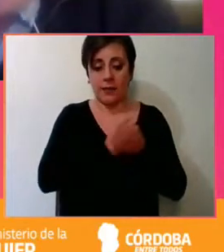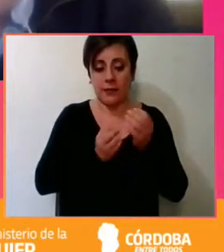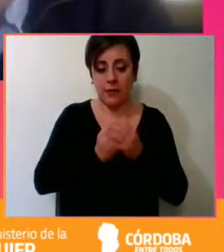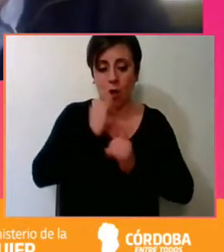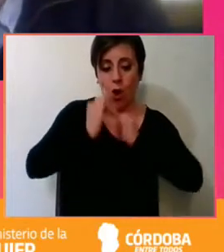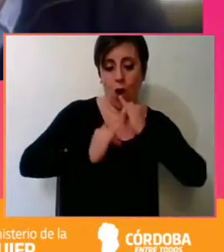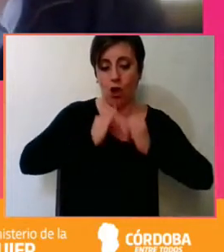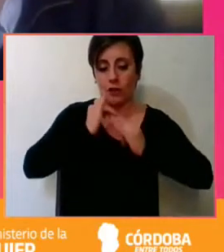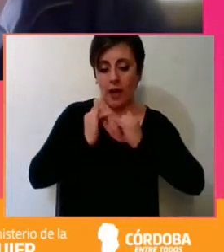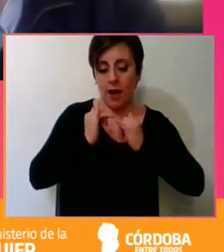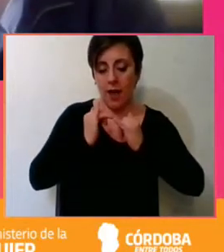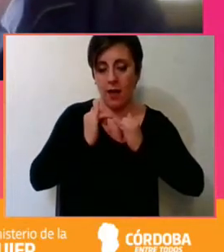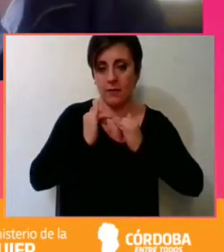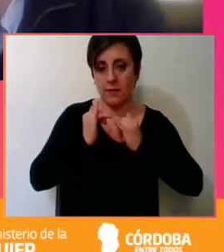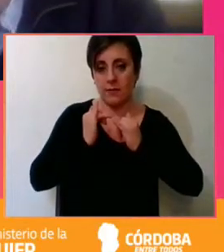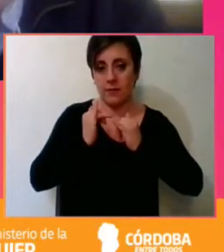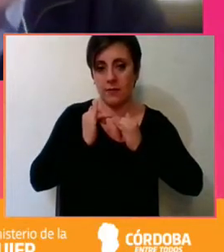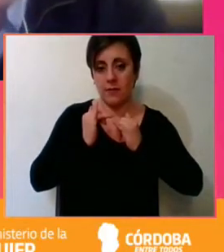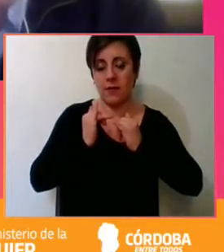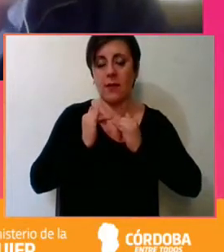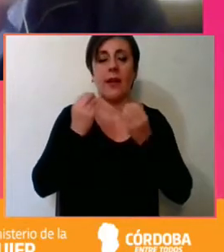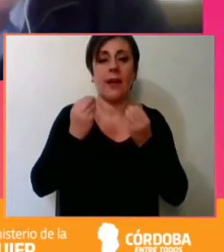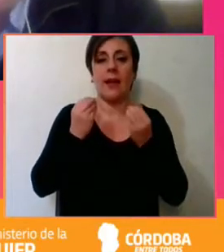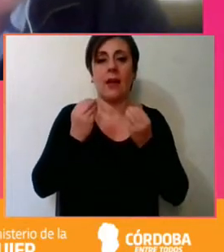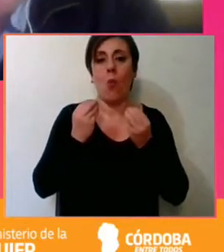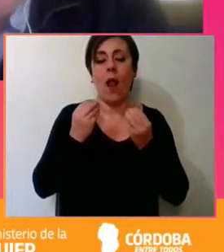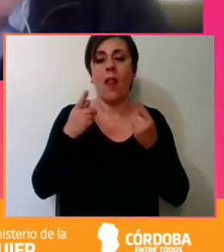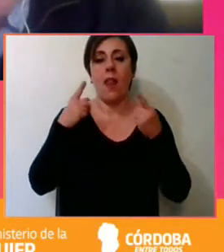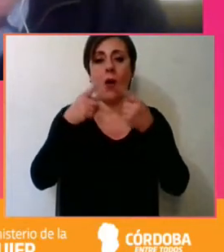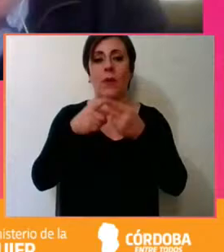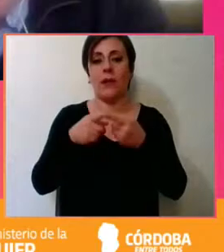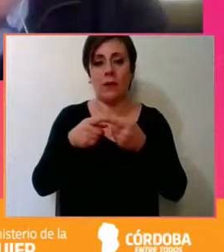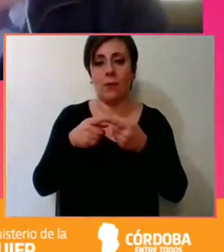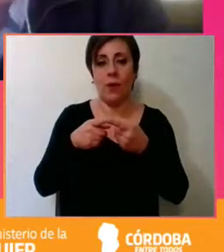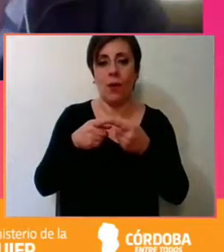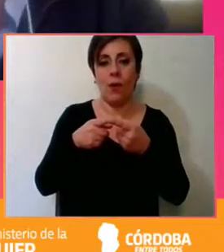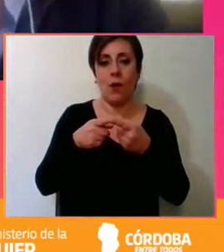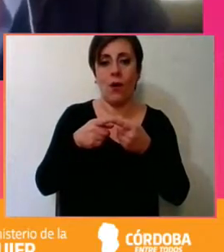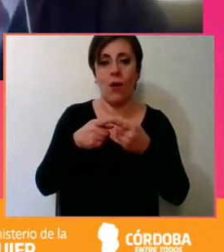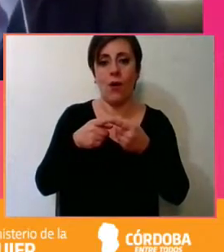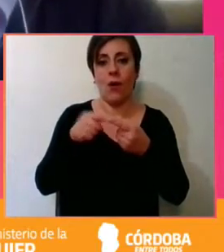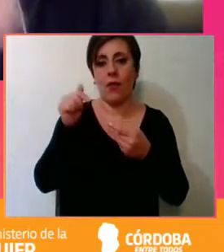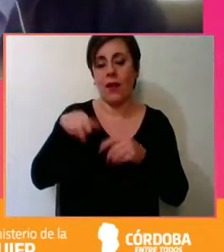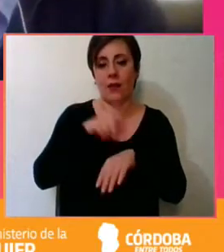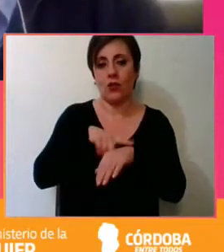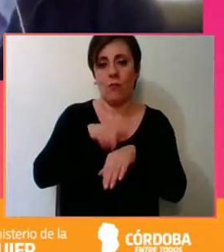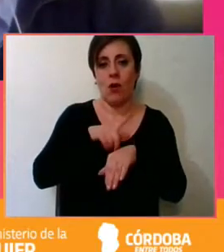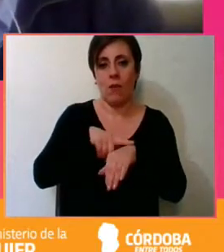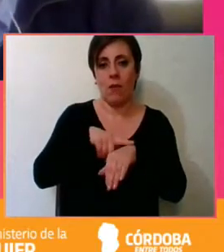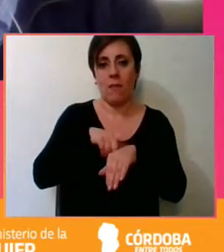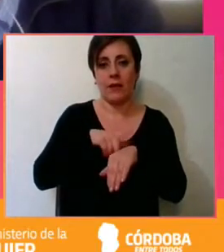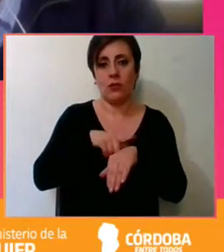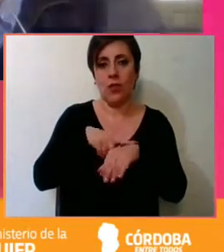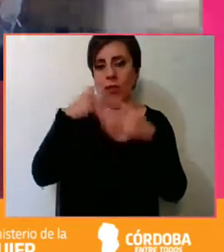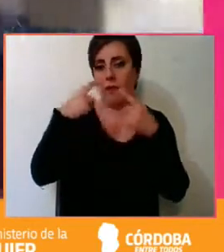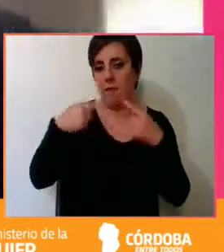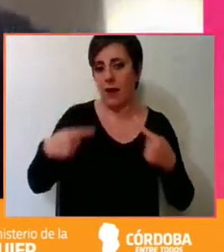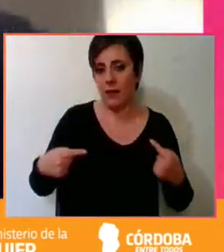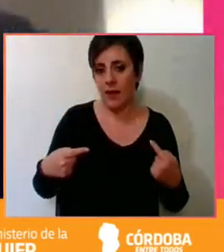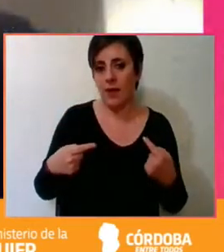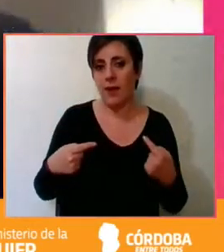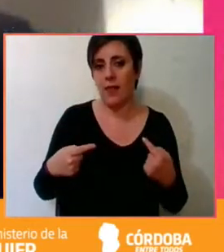comentarles en lo que la Unión Iberoamericana de Municipalistas está en estos momentos en materia